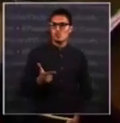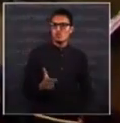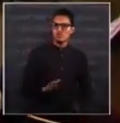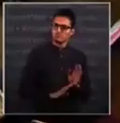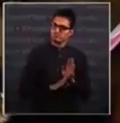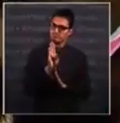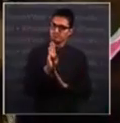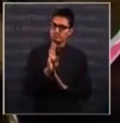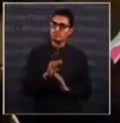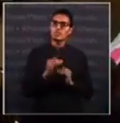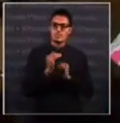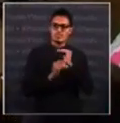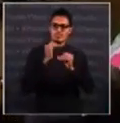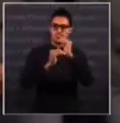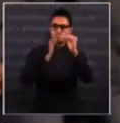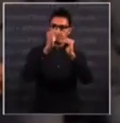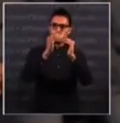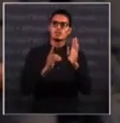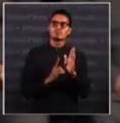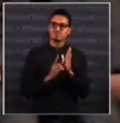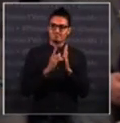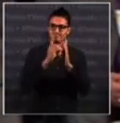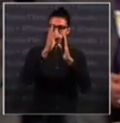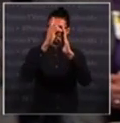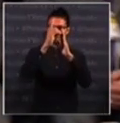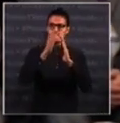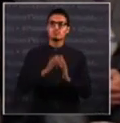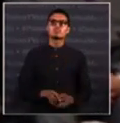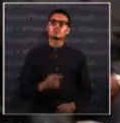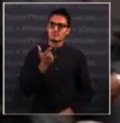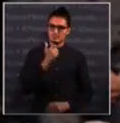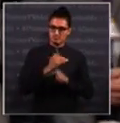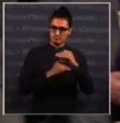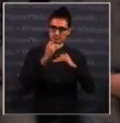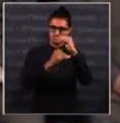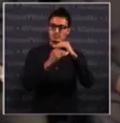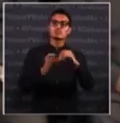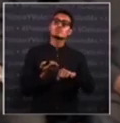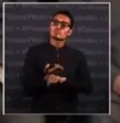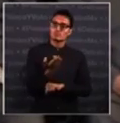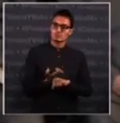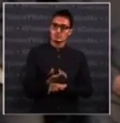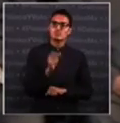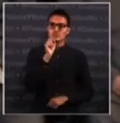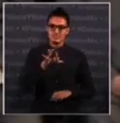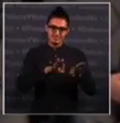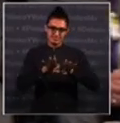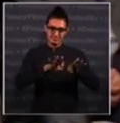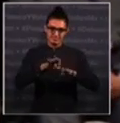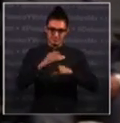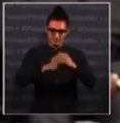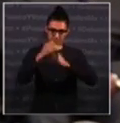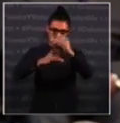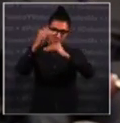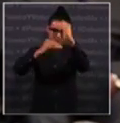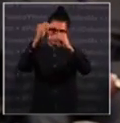crecimiento en materia de desarrollo económico. Por supuesto también el Estado que más empleos formales genera. El destino